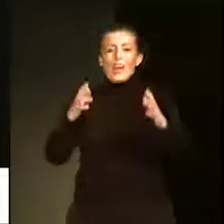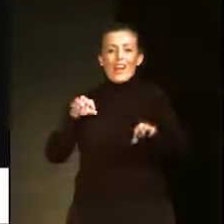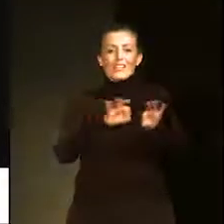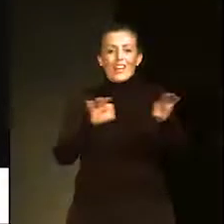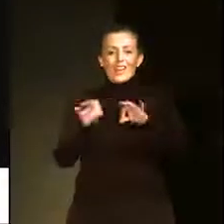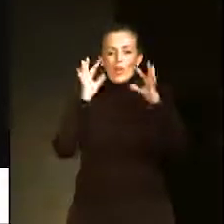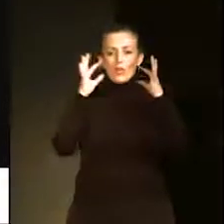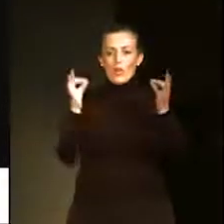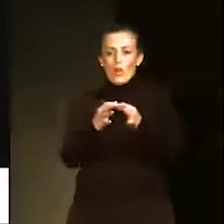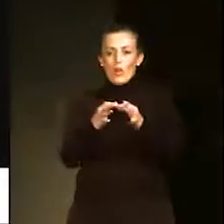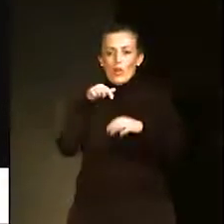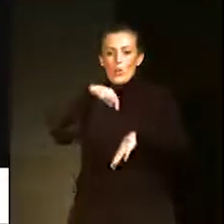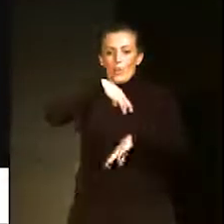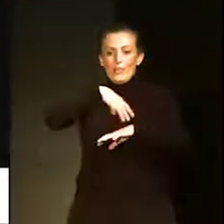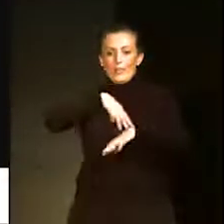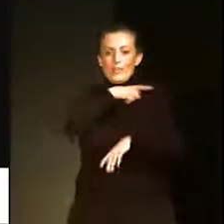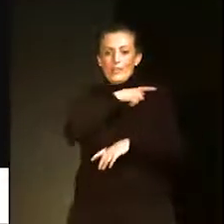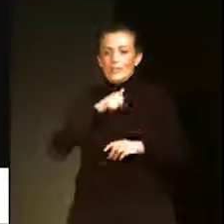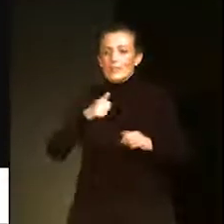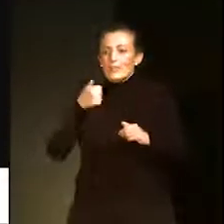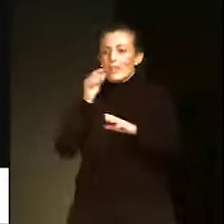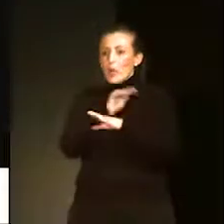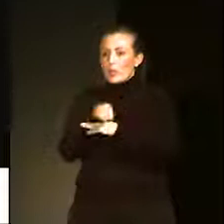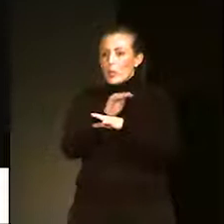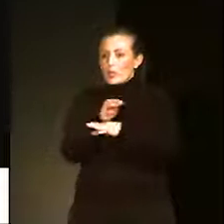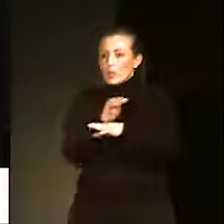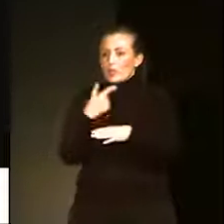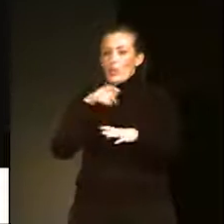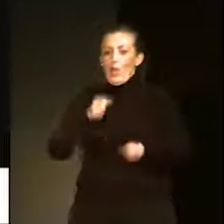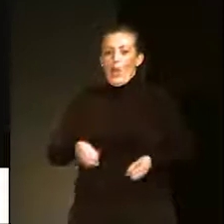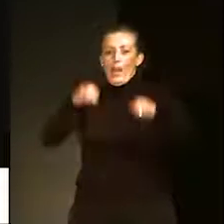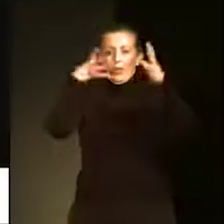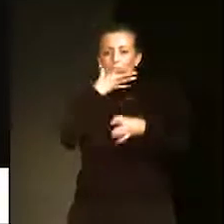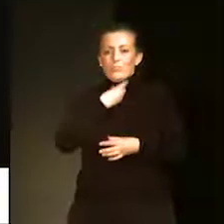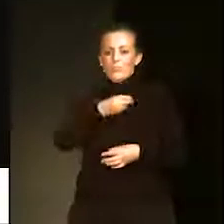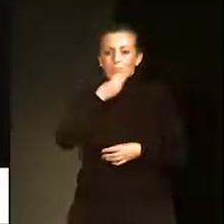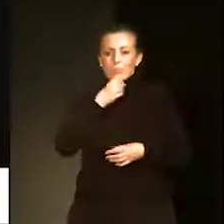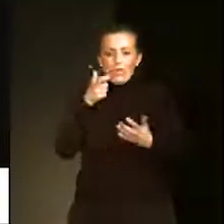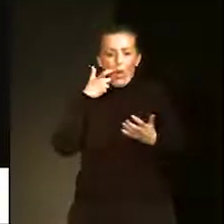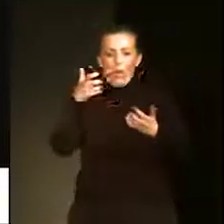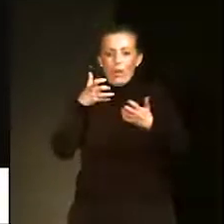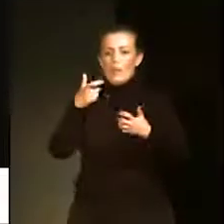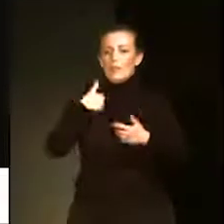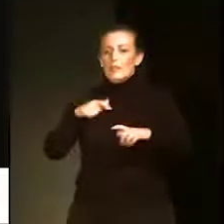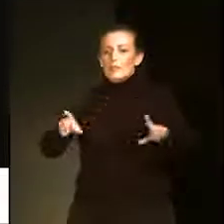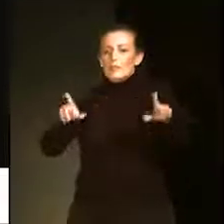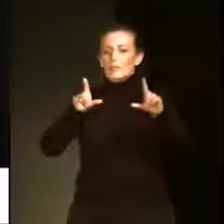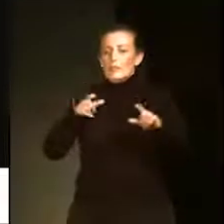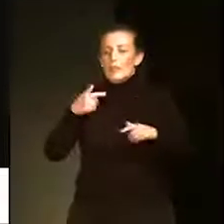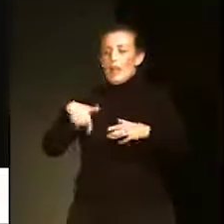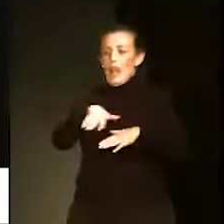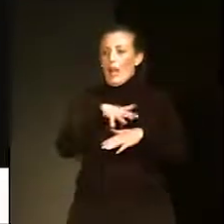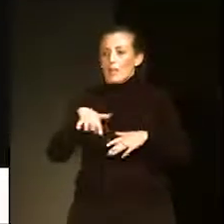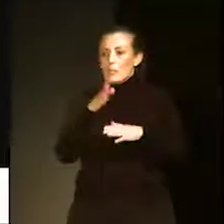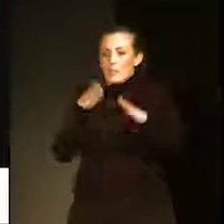cada uno de sus condicionantes históricos y la protección que ya de por sí tiene el edificio, consiguiera esa catalogación de un